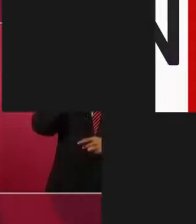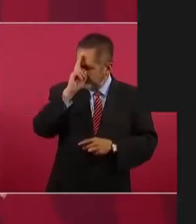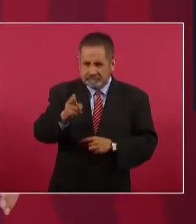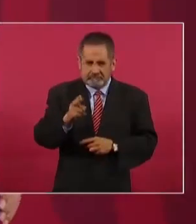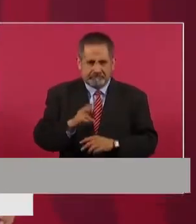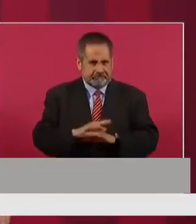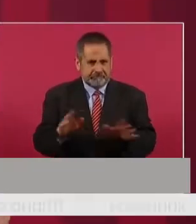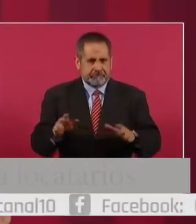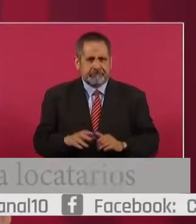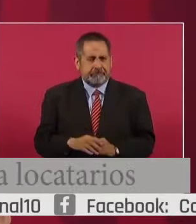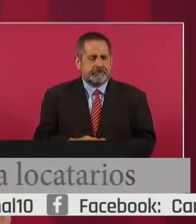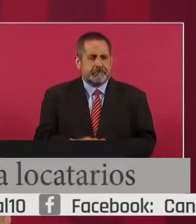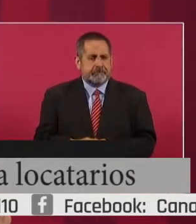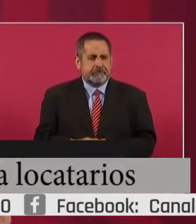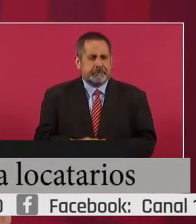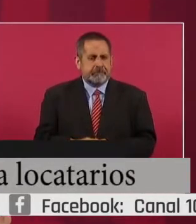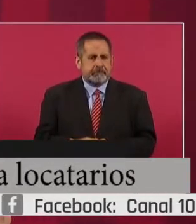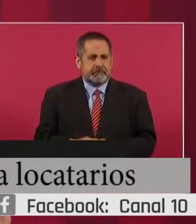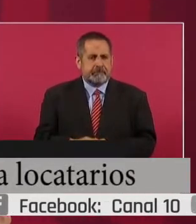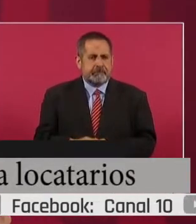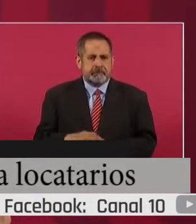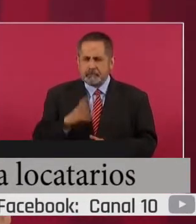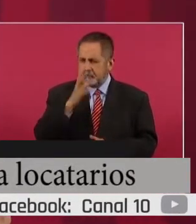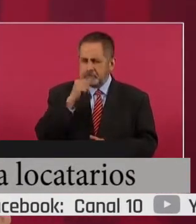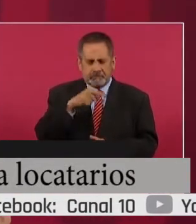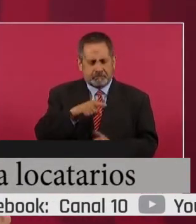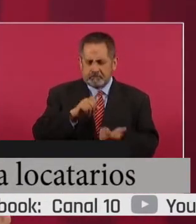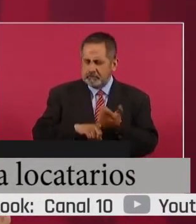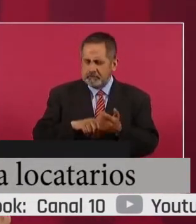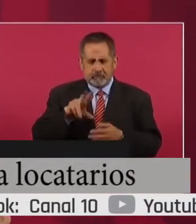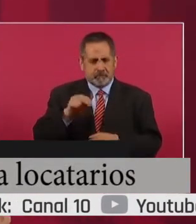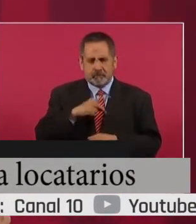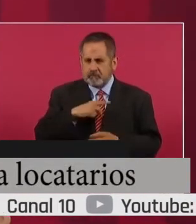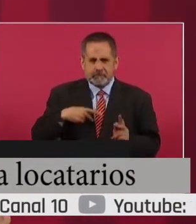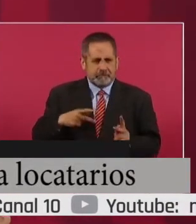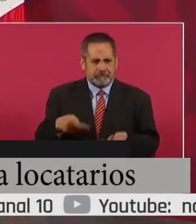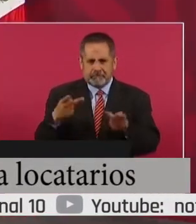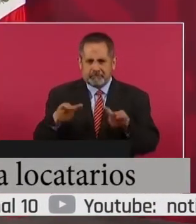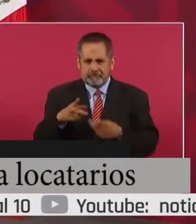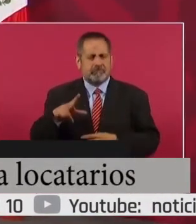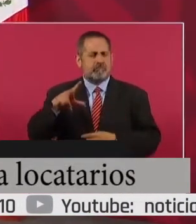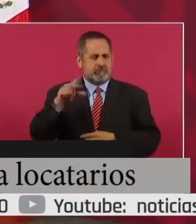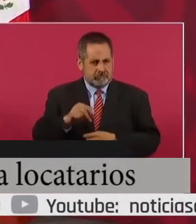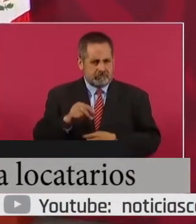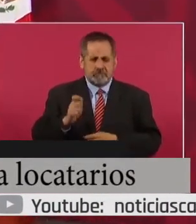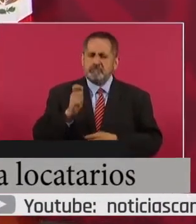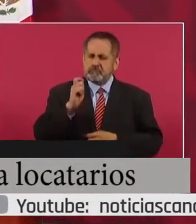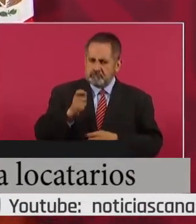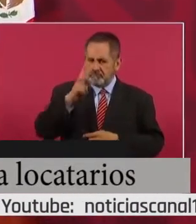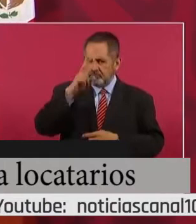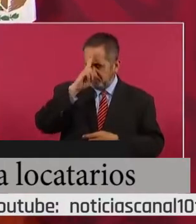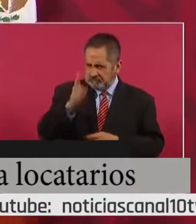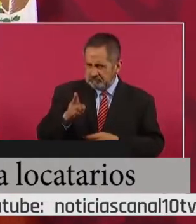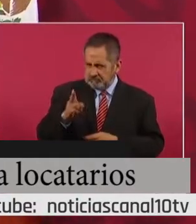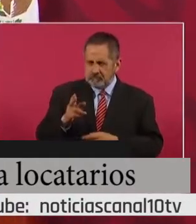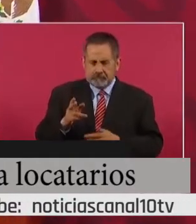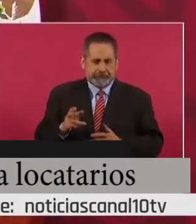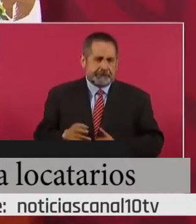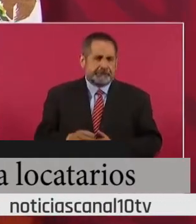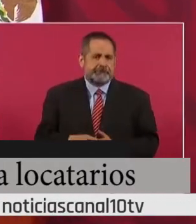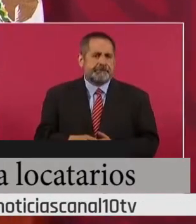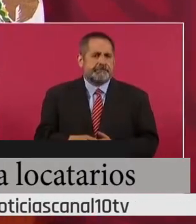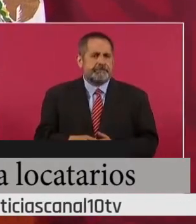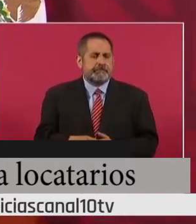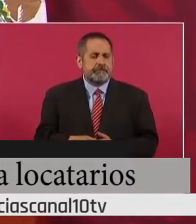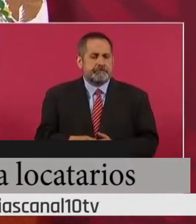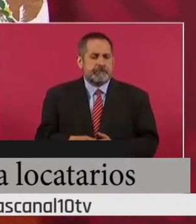el decreto presidencial para prohibir la circulación y comercialización de bateadores y cigarrillos electrónicos en el país costará 150 mil